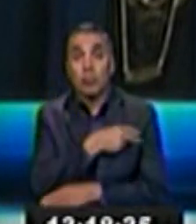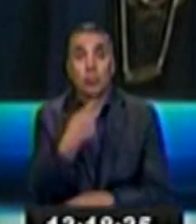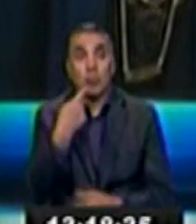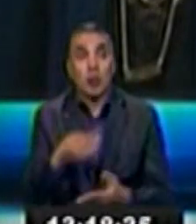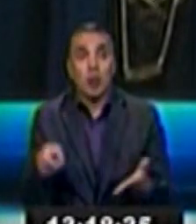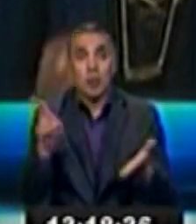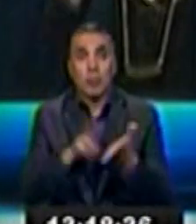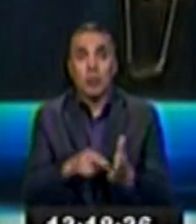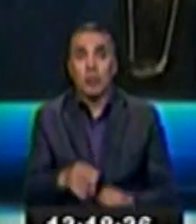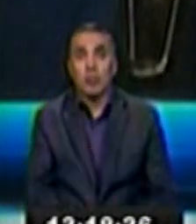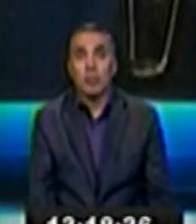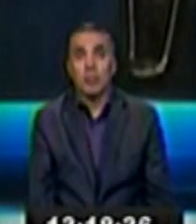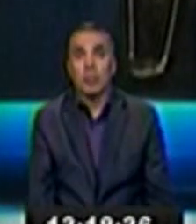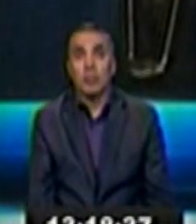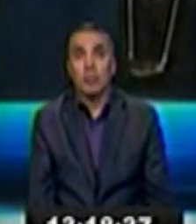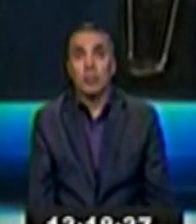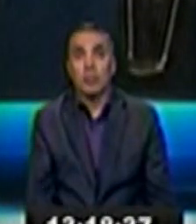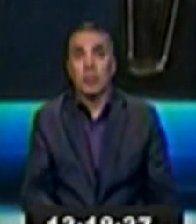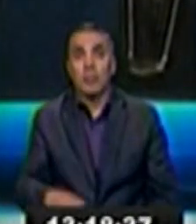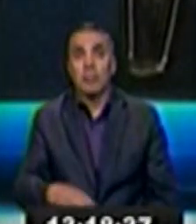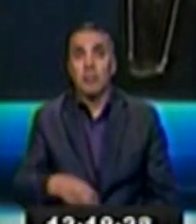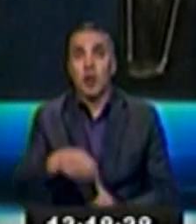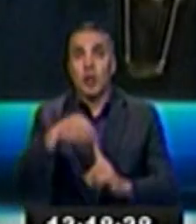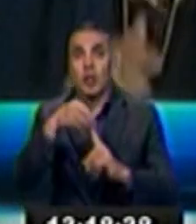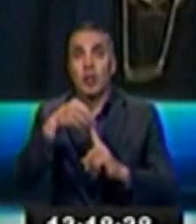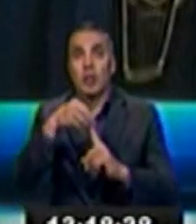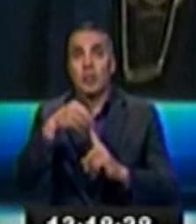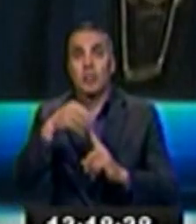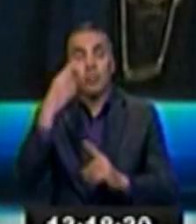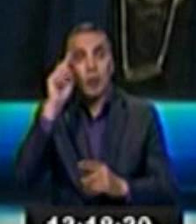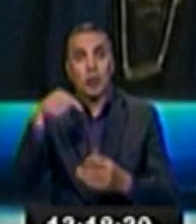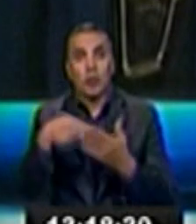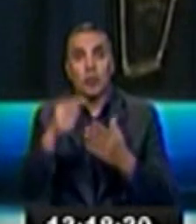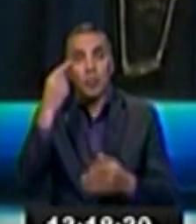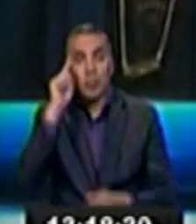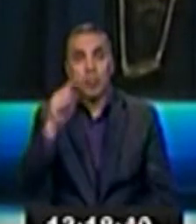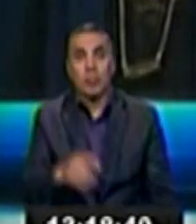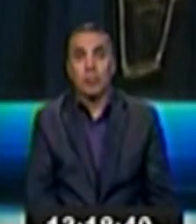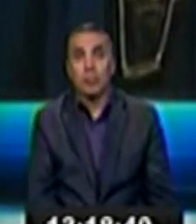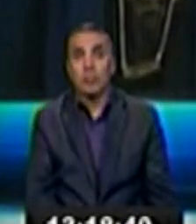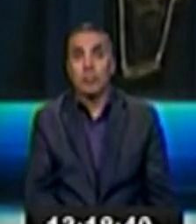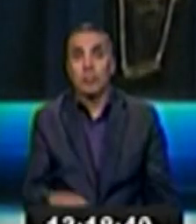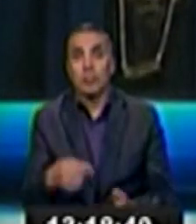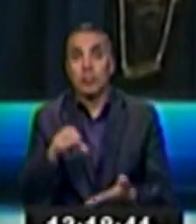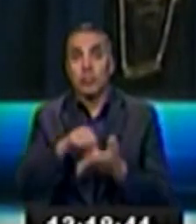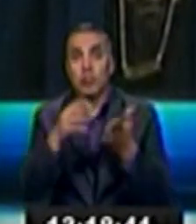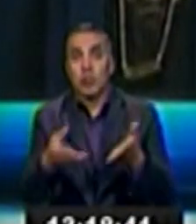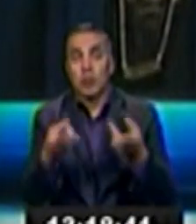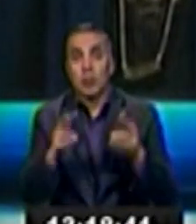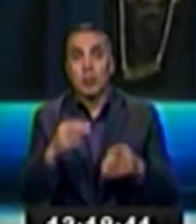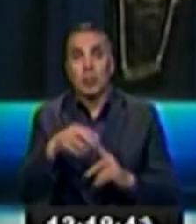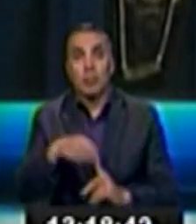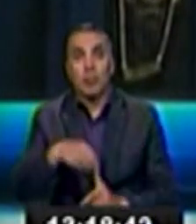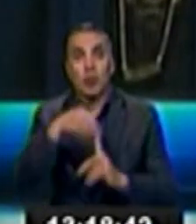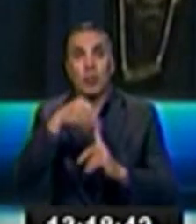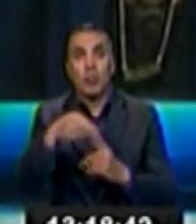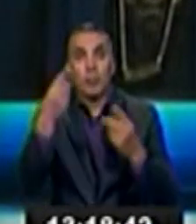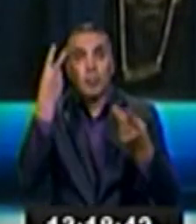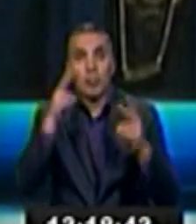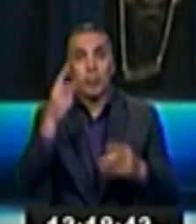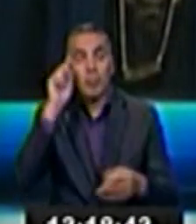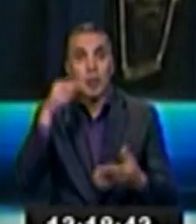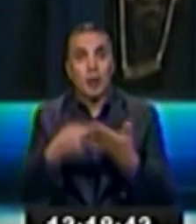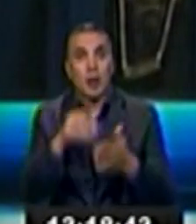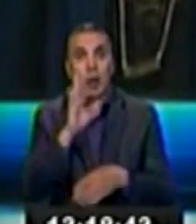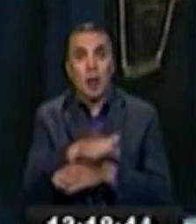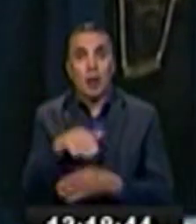recalcar, es prioritaria para un Estado, es prioritaria para una ciudadanía y más prioritaria, por supuesto, para nuestros queridos